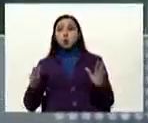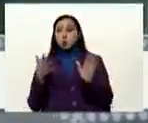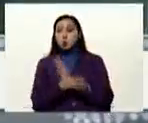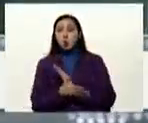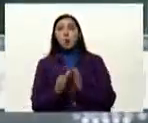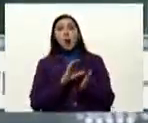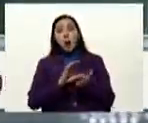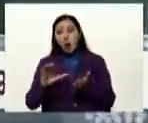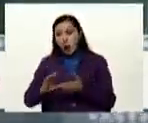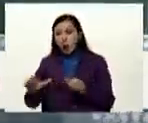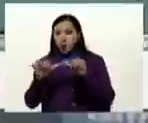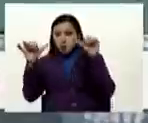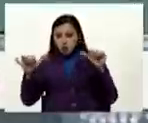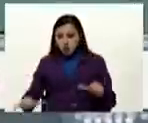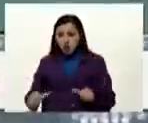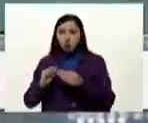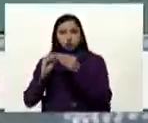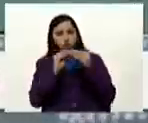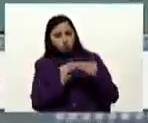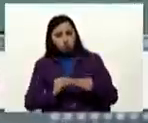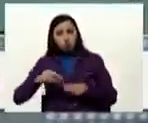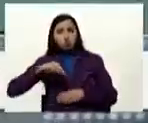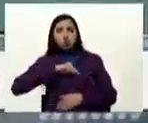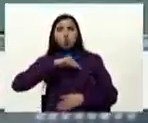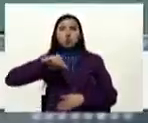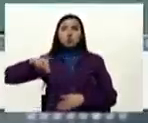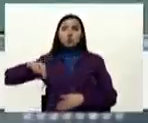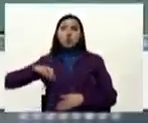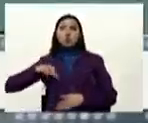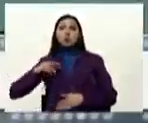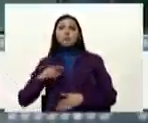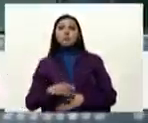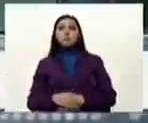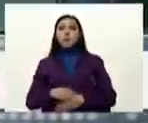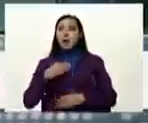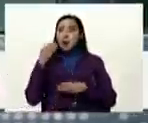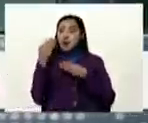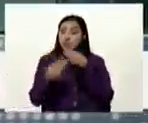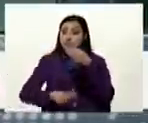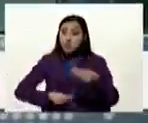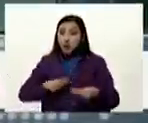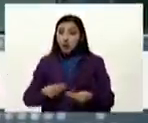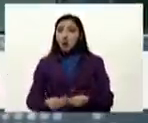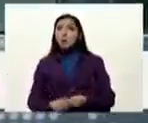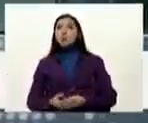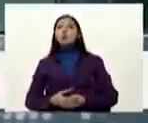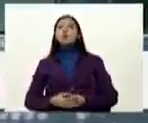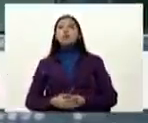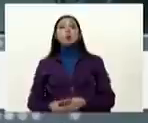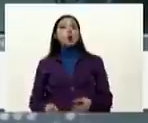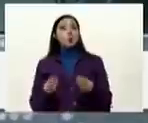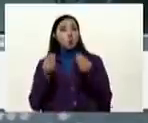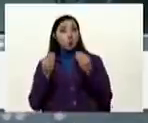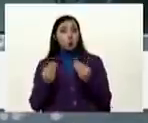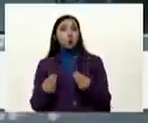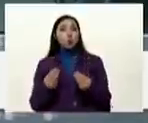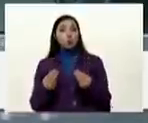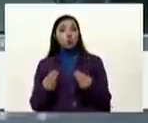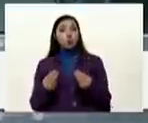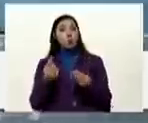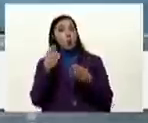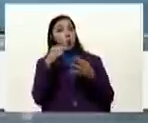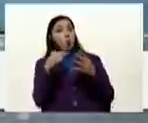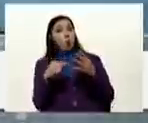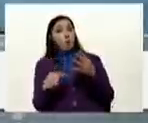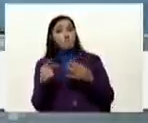inversión en salud. Miren, nosotros haciendo mucho con